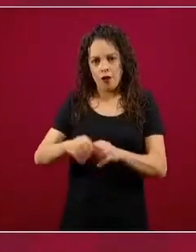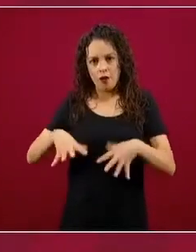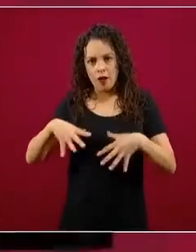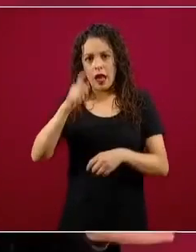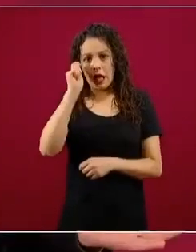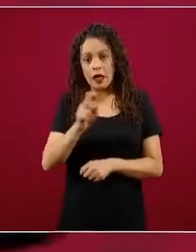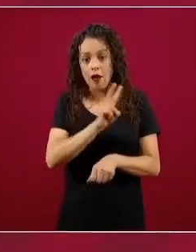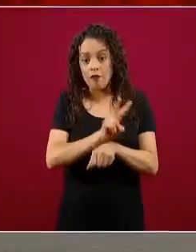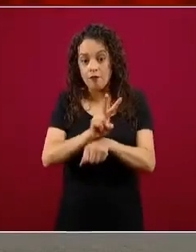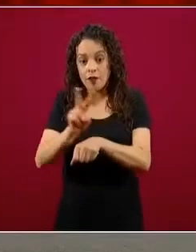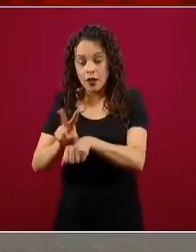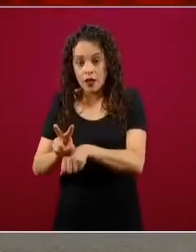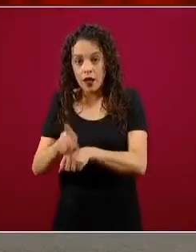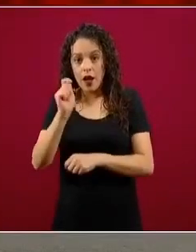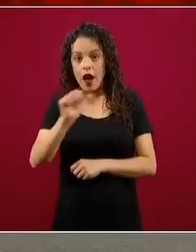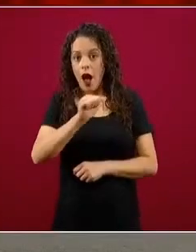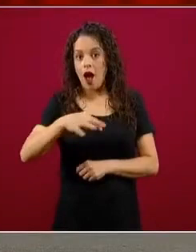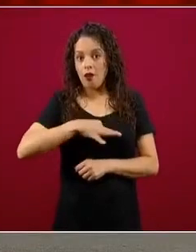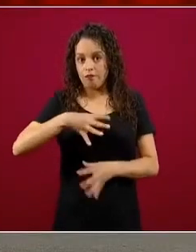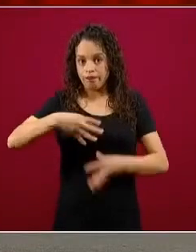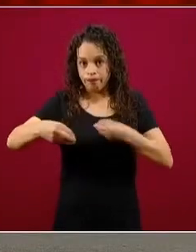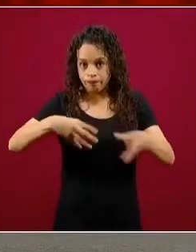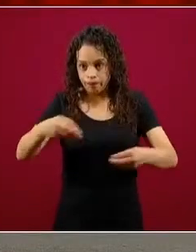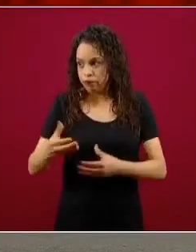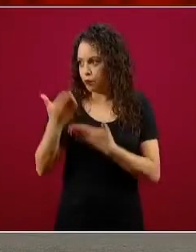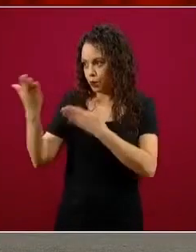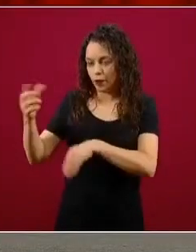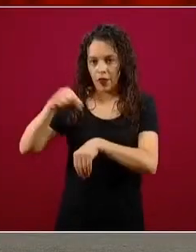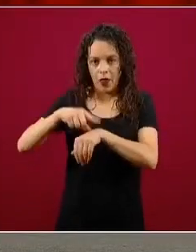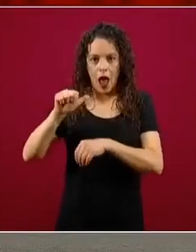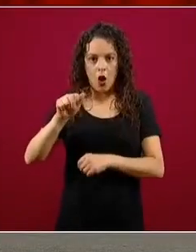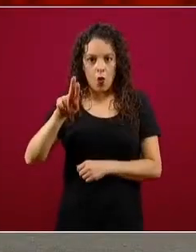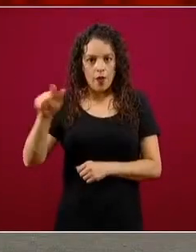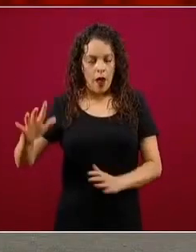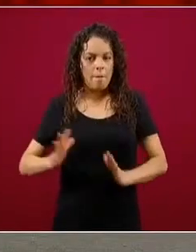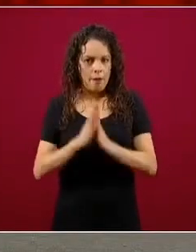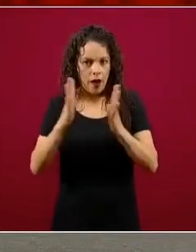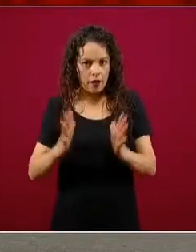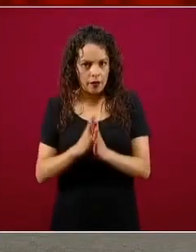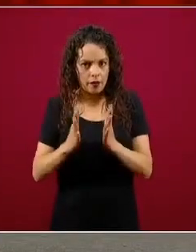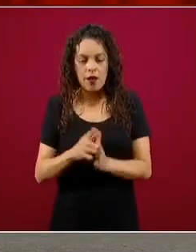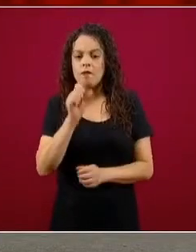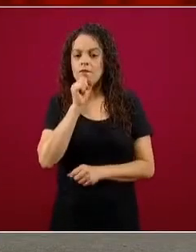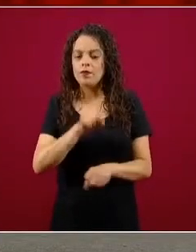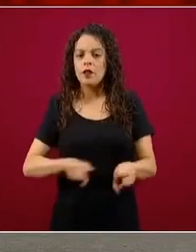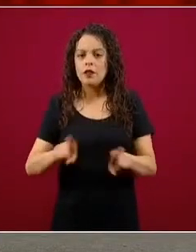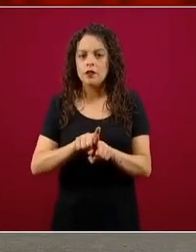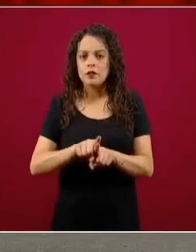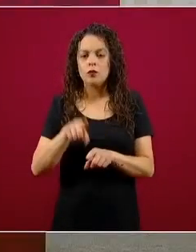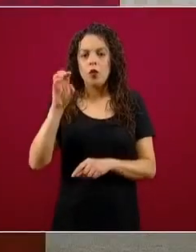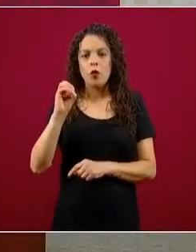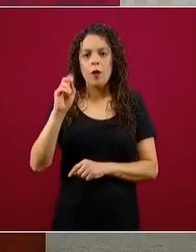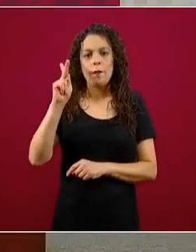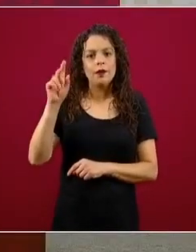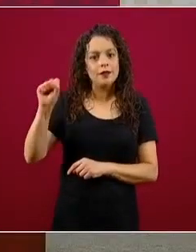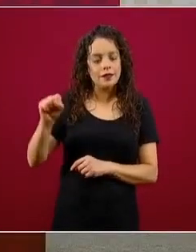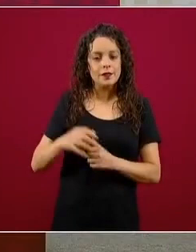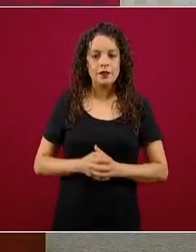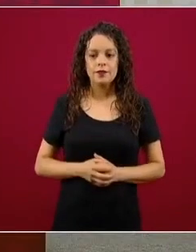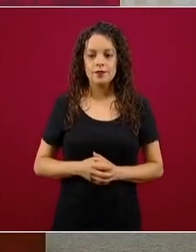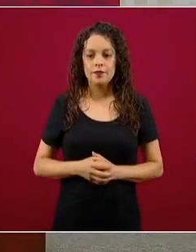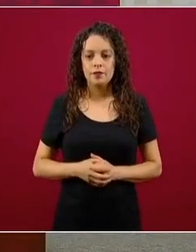COVID. Participó nuestro director general de epidemiología, el doctor Alomía, participó el representante de la Organización Panamericana de la Salud y volvió a decir lo mismo.